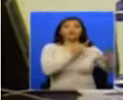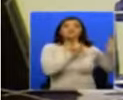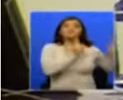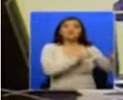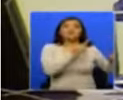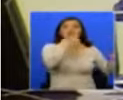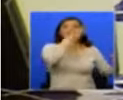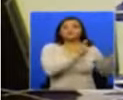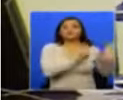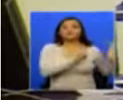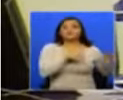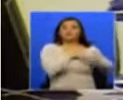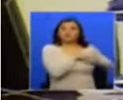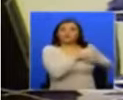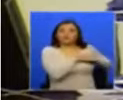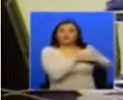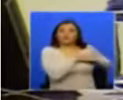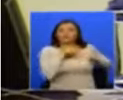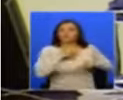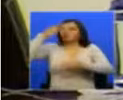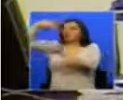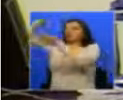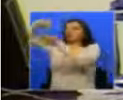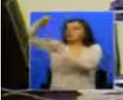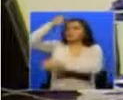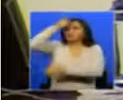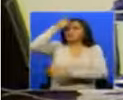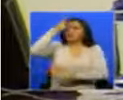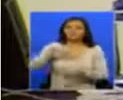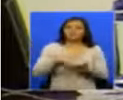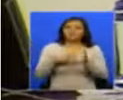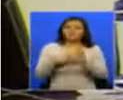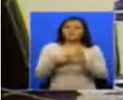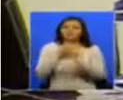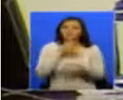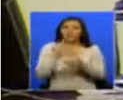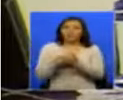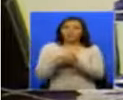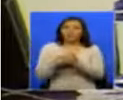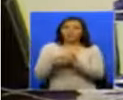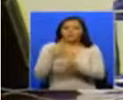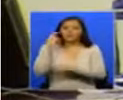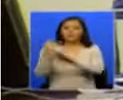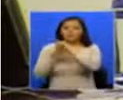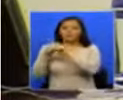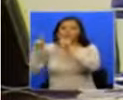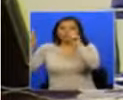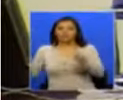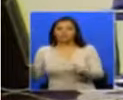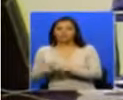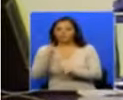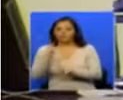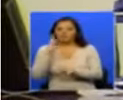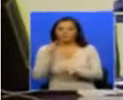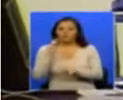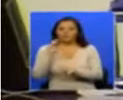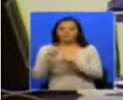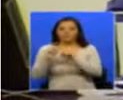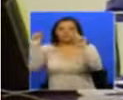no recompráramos deuda, eso hacía subir los bonos, porque garantizaba compra de bonos. Y esos bonos eran comprados en el mercado a